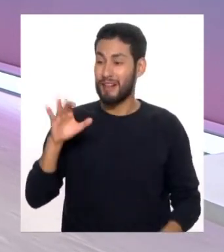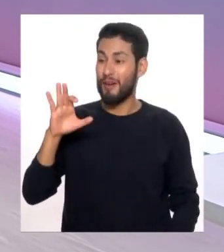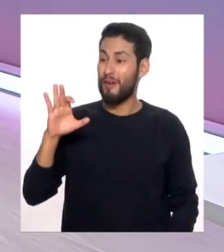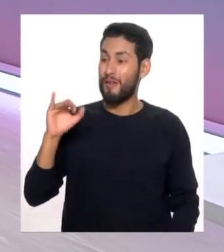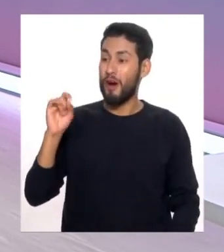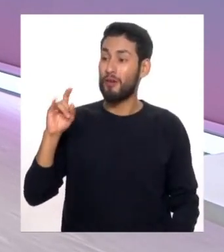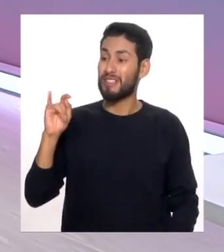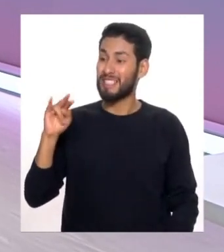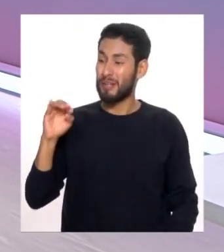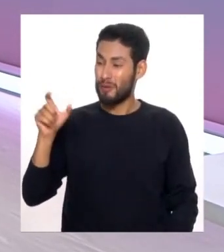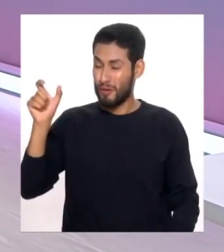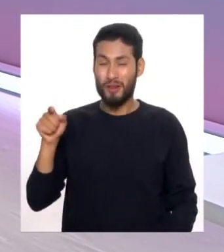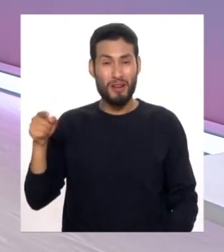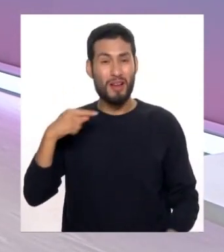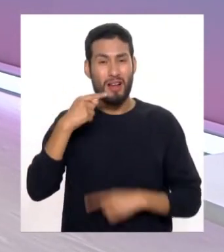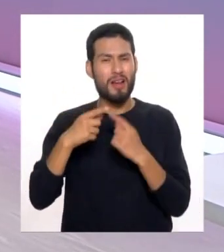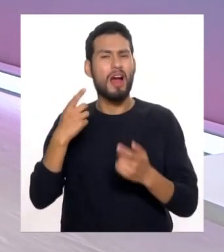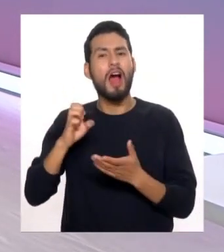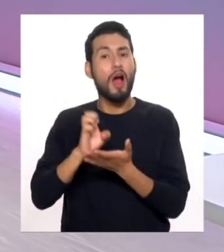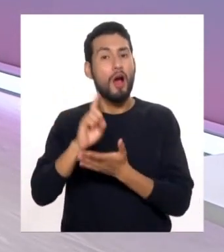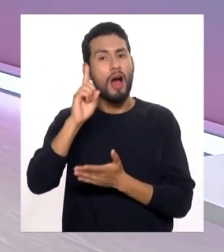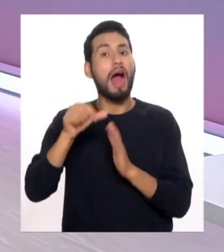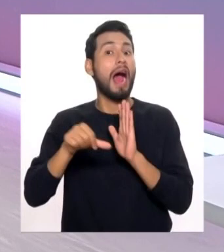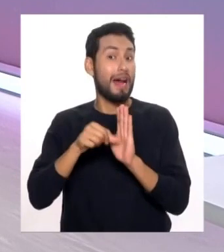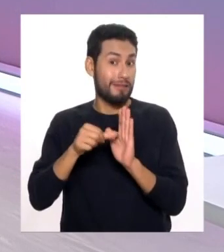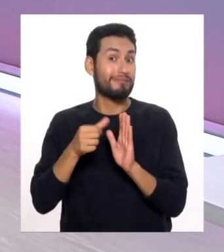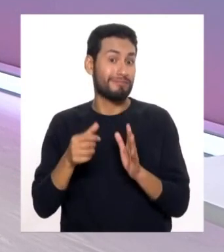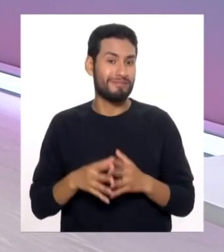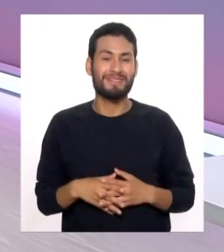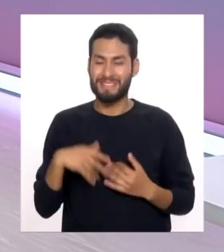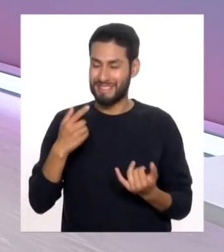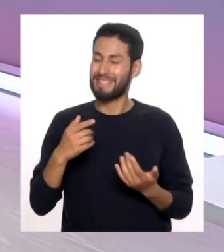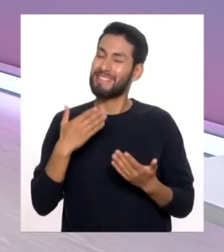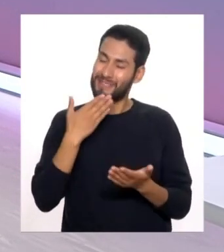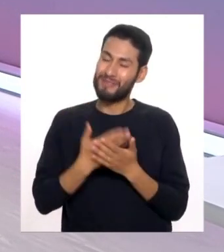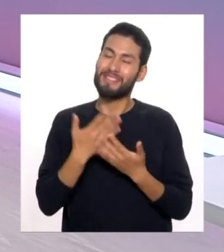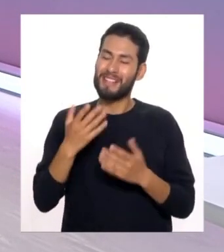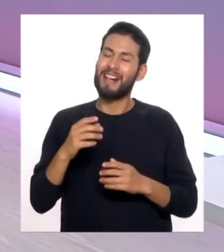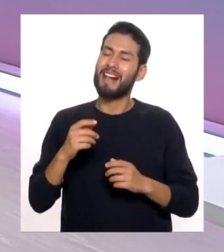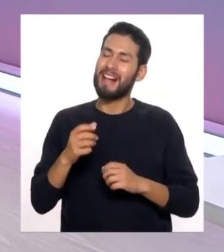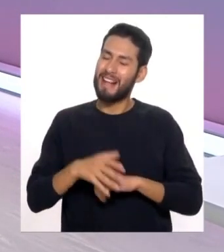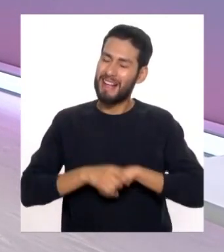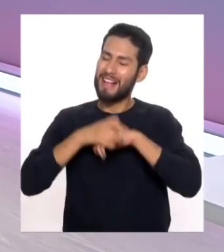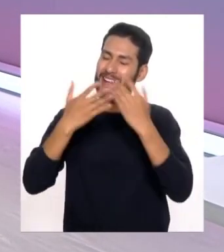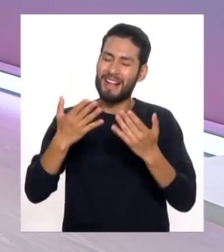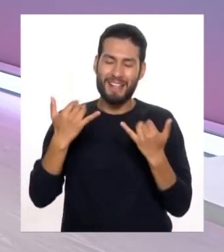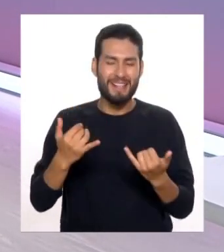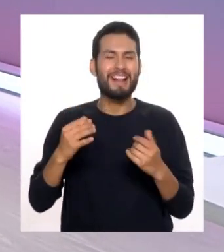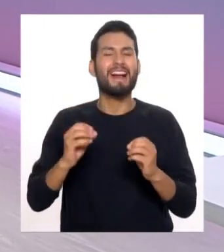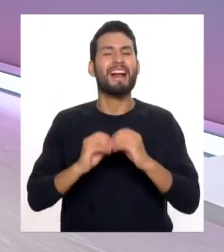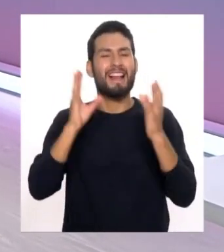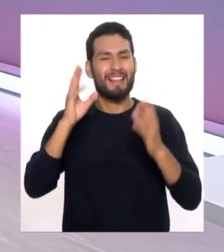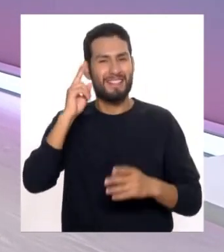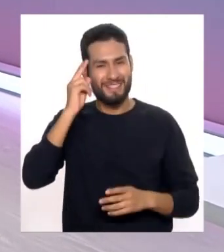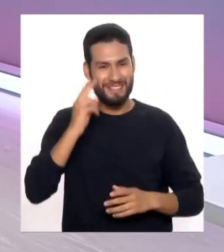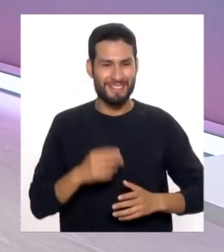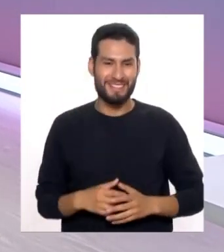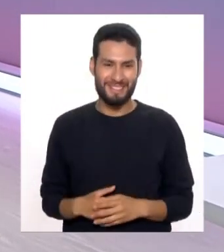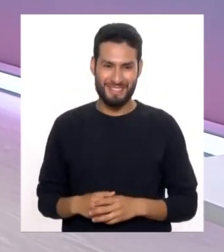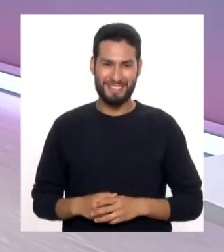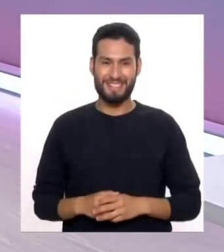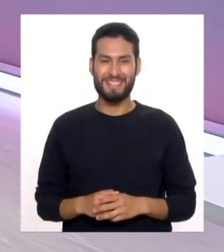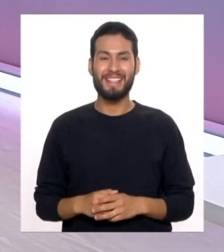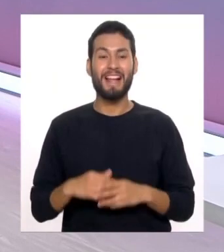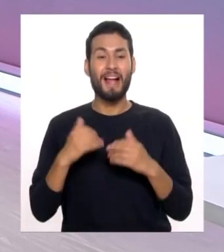la educación es un arte, así que un saludo especial para todos los maestros en su día. Así es. Y el día de hoy